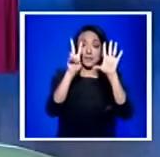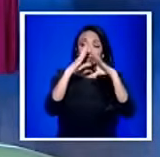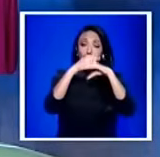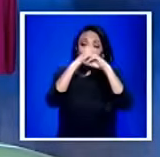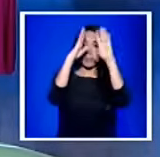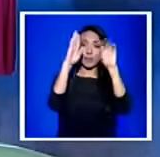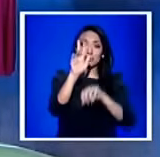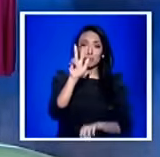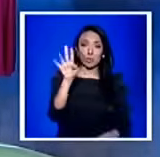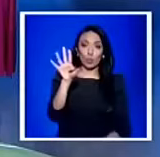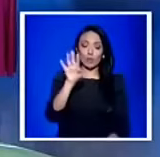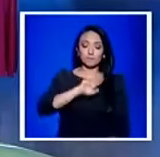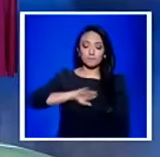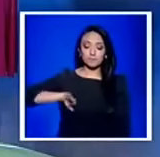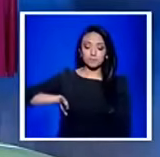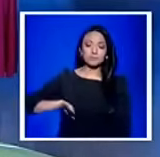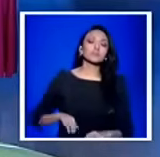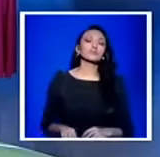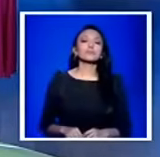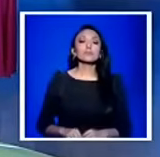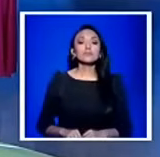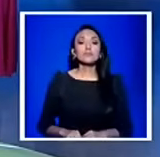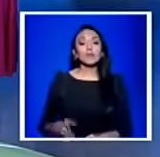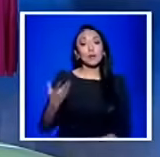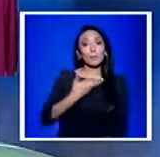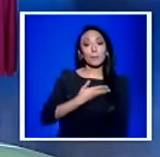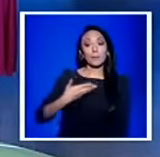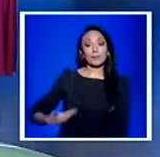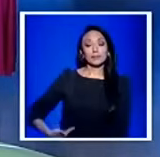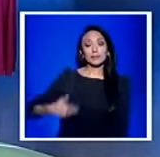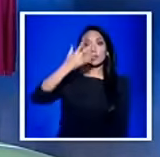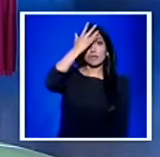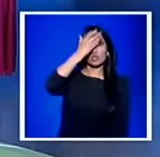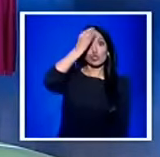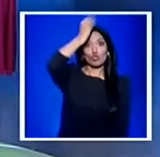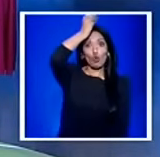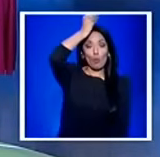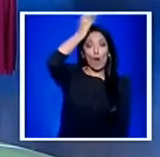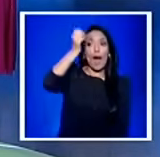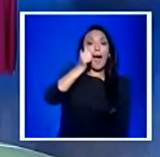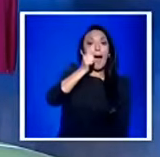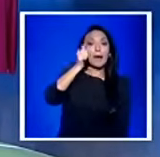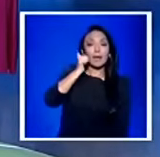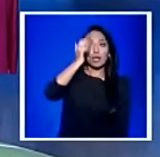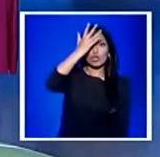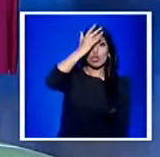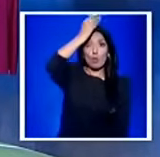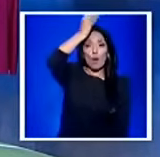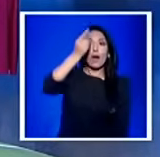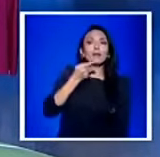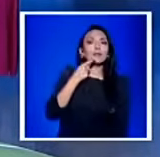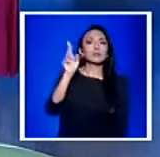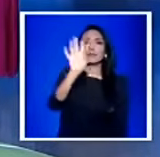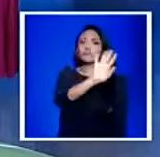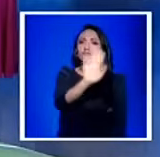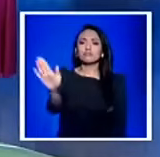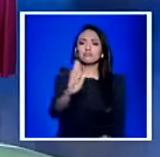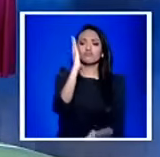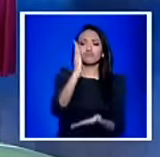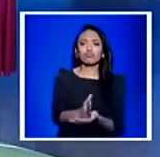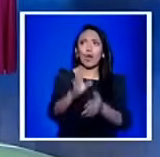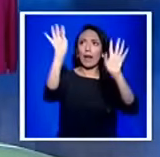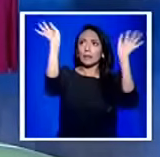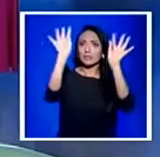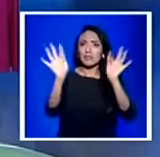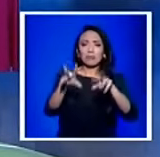7:34. Pese al anuncio del presidente Daniel Noboa, que lo hizo ayer, de suspender los apagones durante